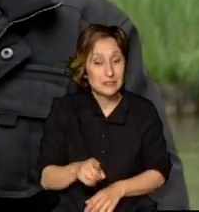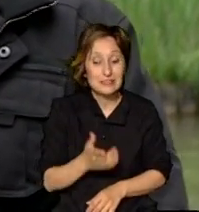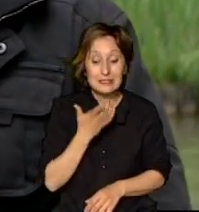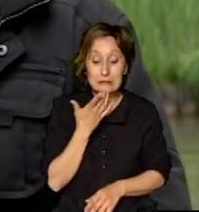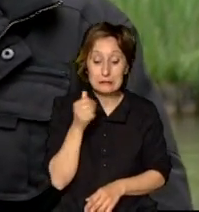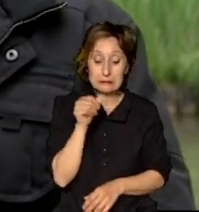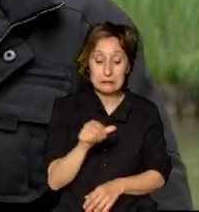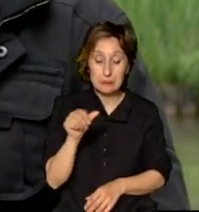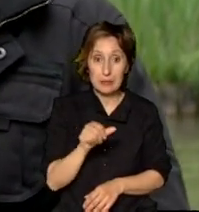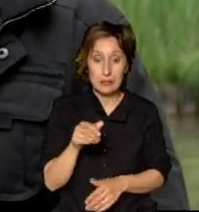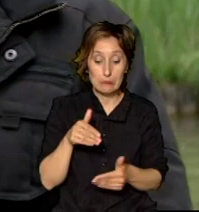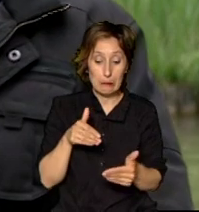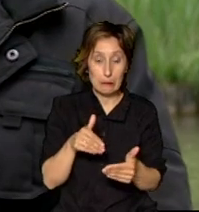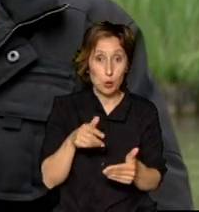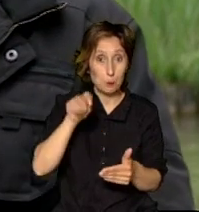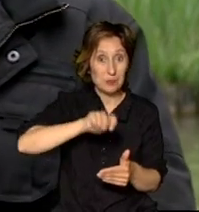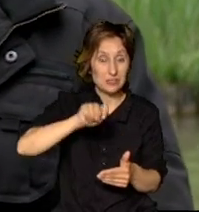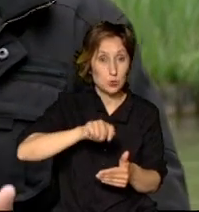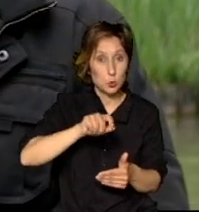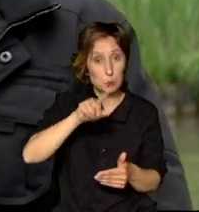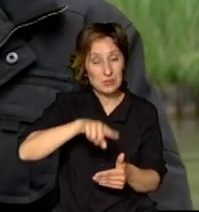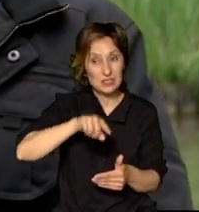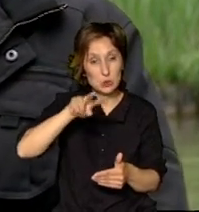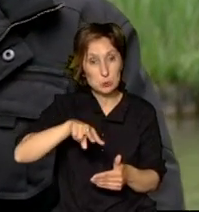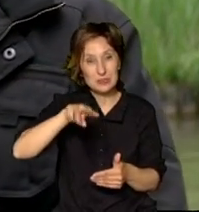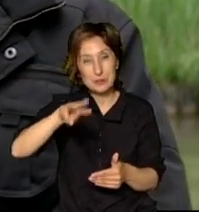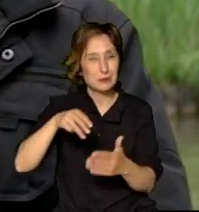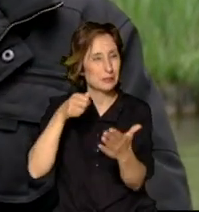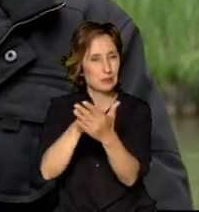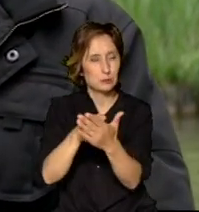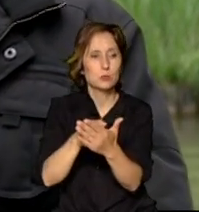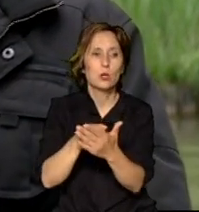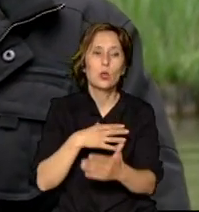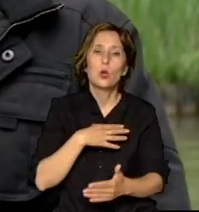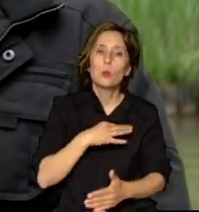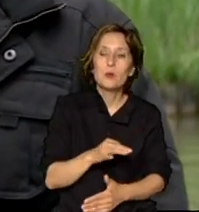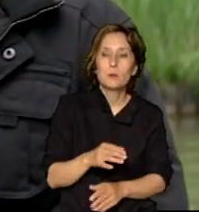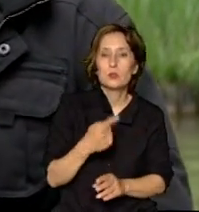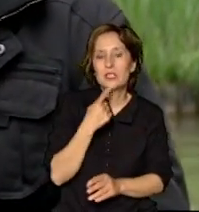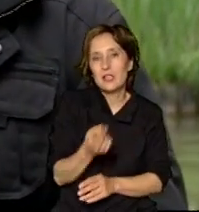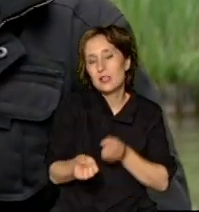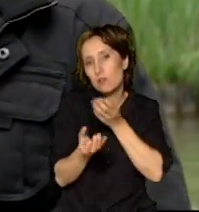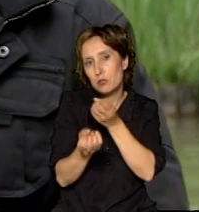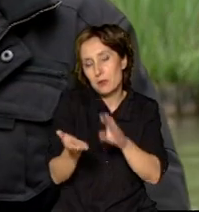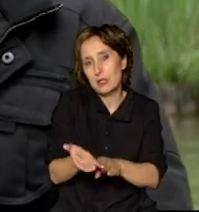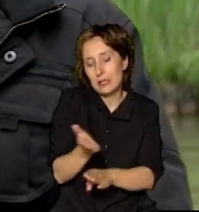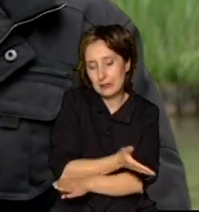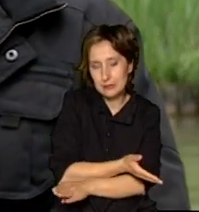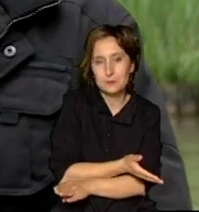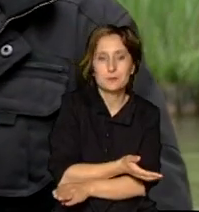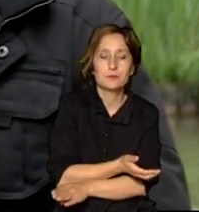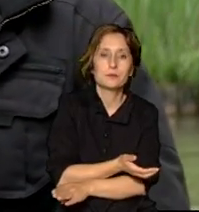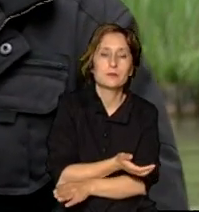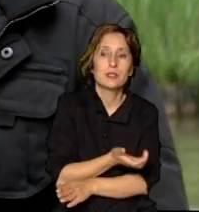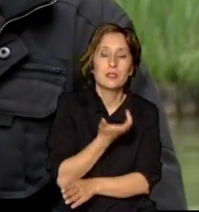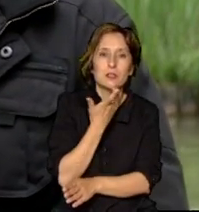pocas semanas o quizás pocos meses, 1, 2, 3 meses como mucho, sí que podemos adelantar ciertas cosas. Como digo, la